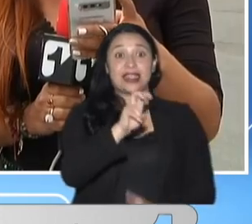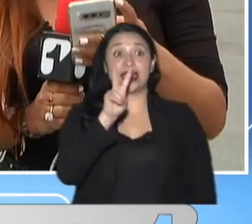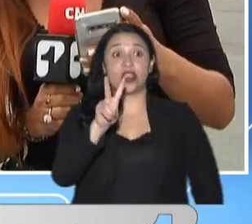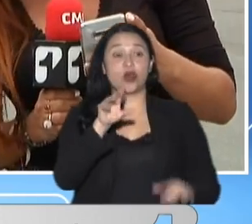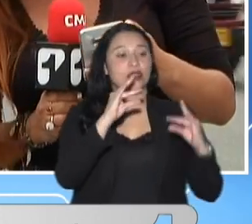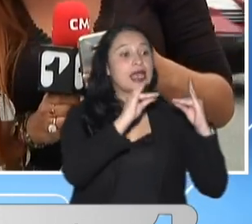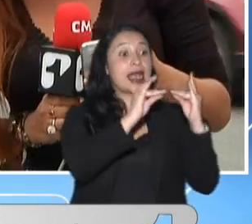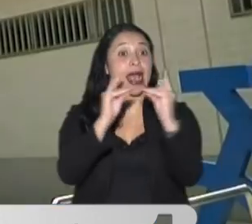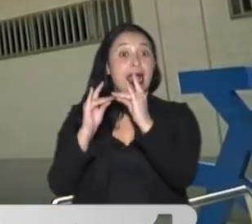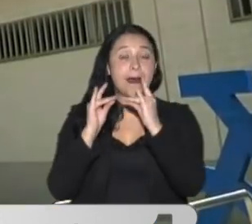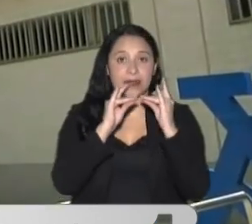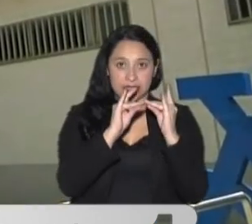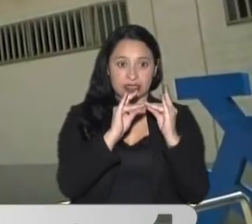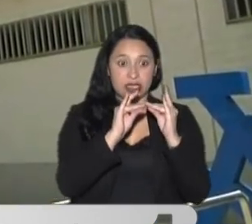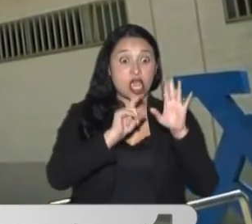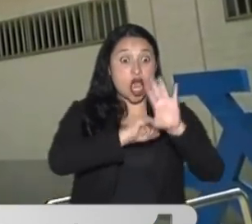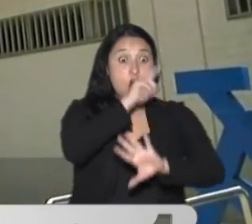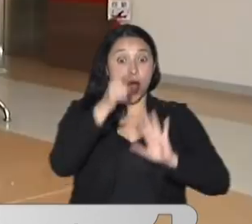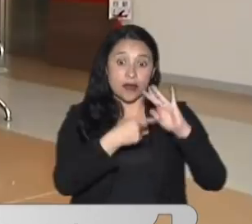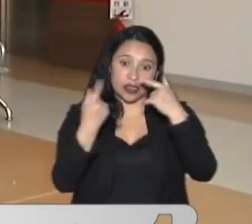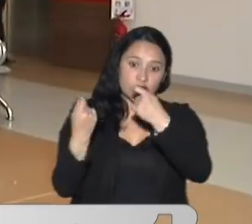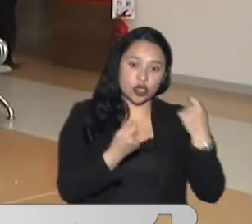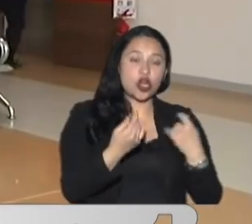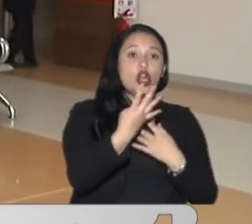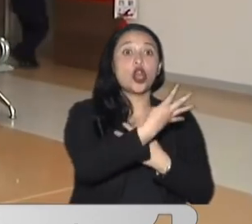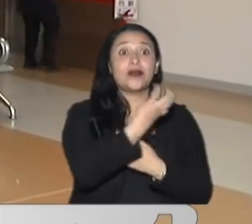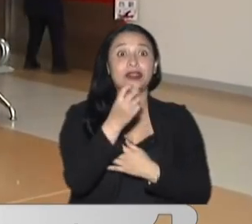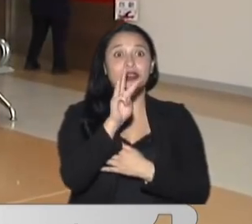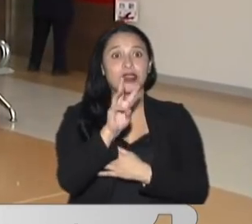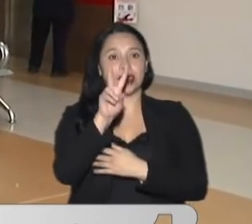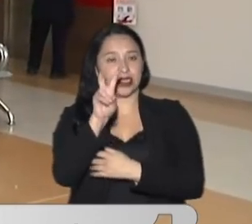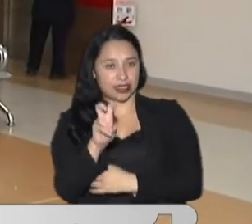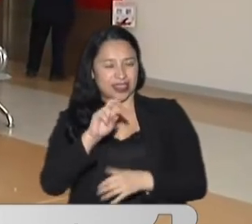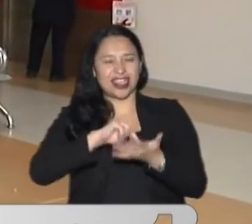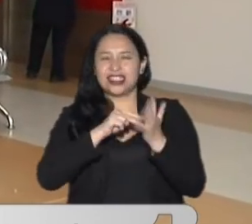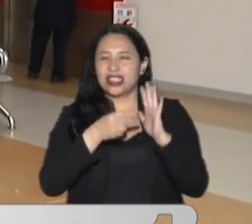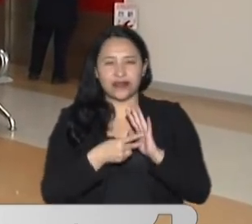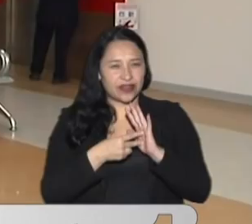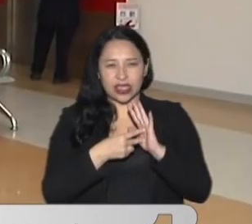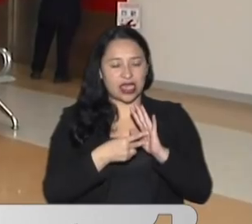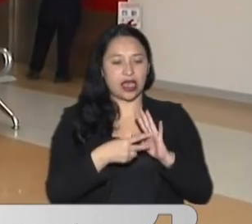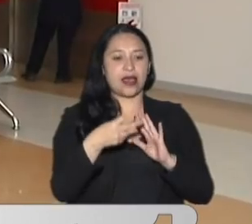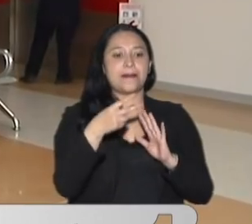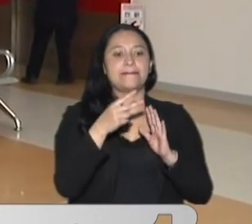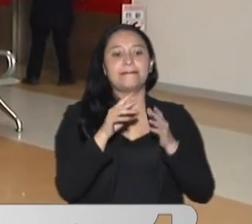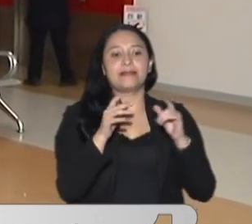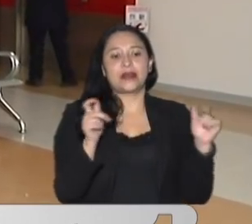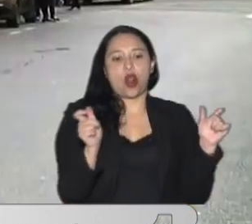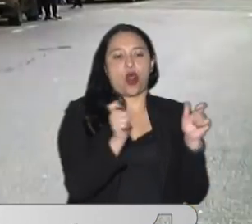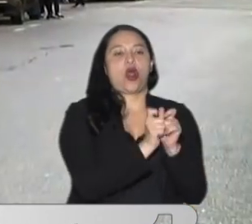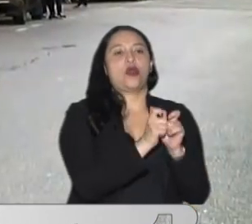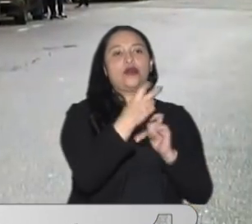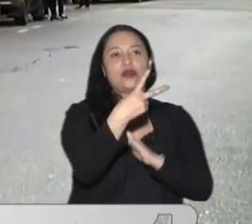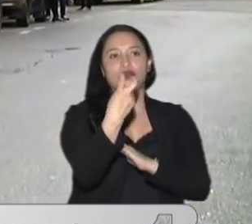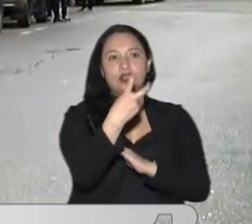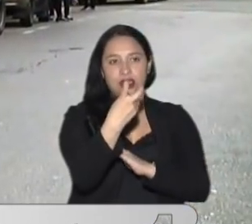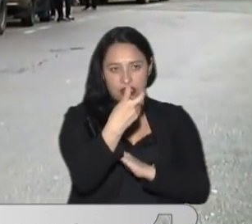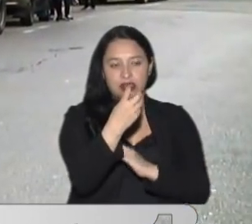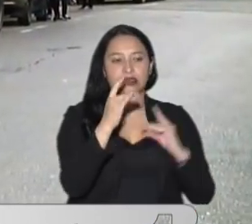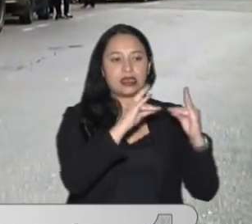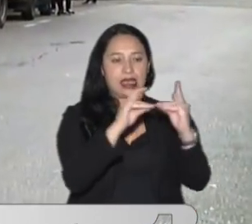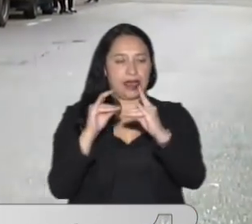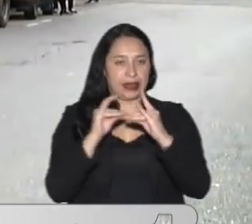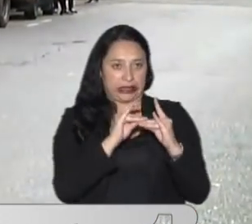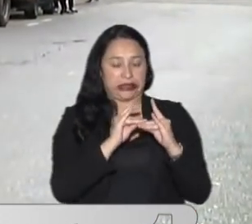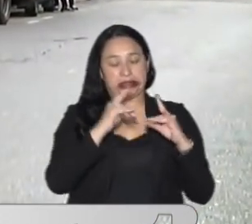camas de las 937 que hay disponibles, es decir, quedarían menos de 200 camas disponibles, cifra que preocupa